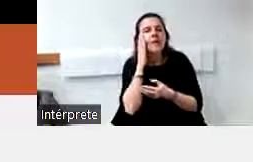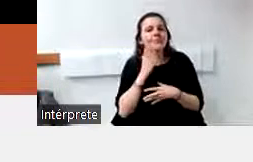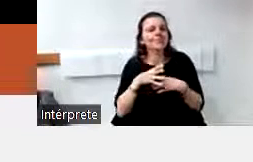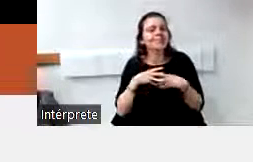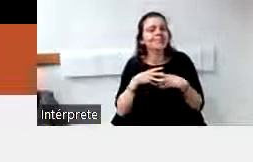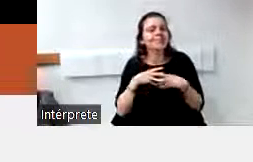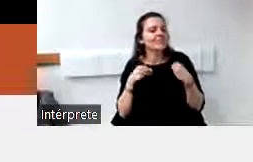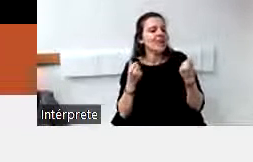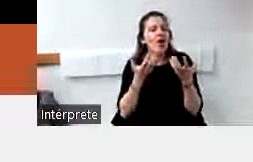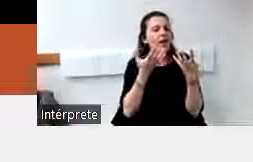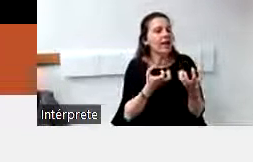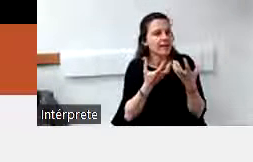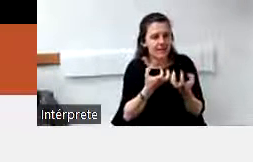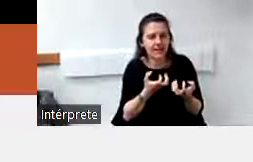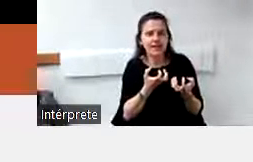sus relaciones